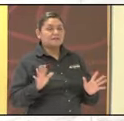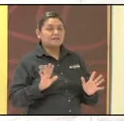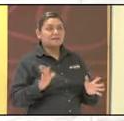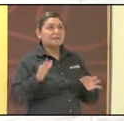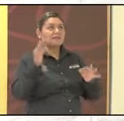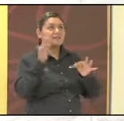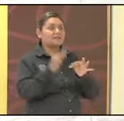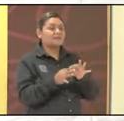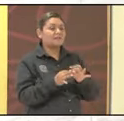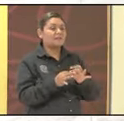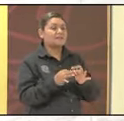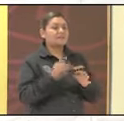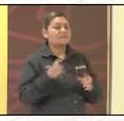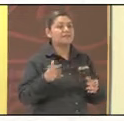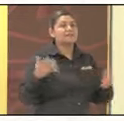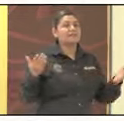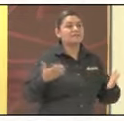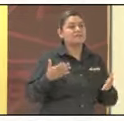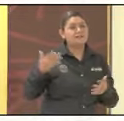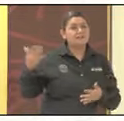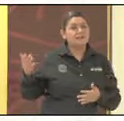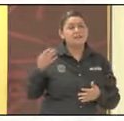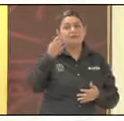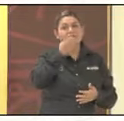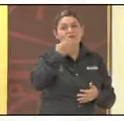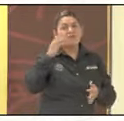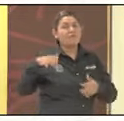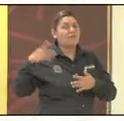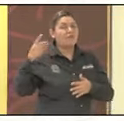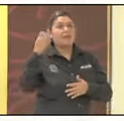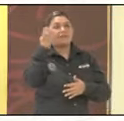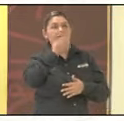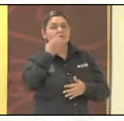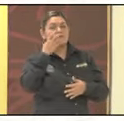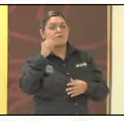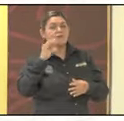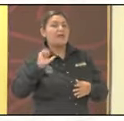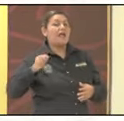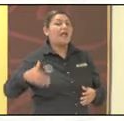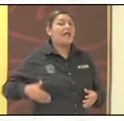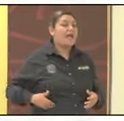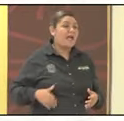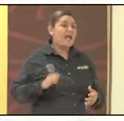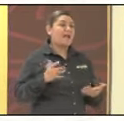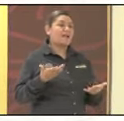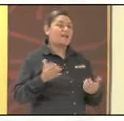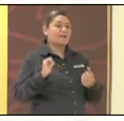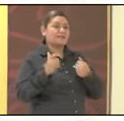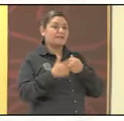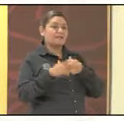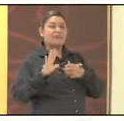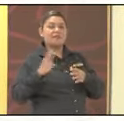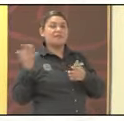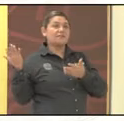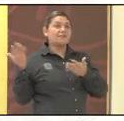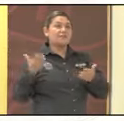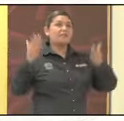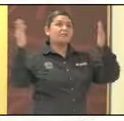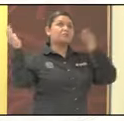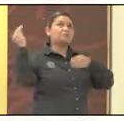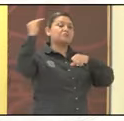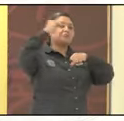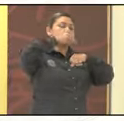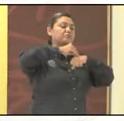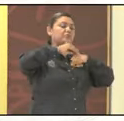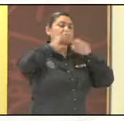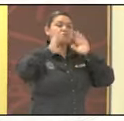estructura en talleres fuera de la escuela para no generar algún accidente. Ya nada más llegan, las montan